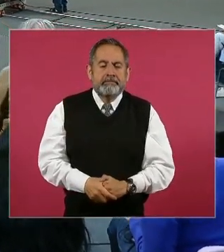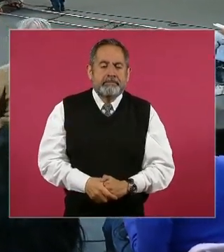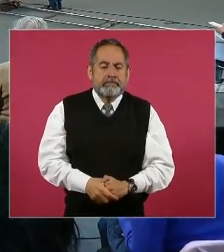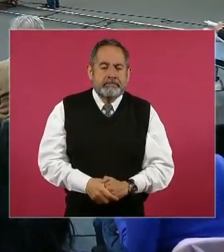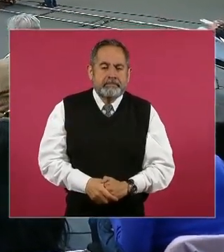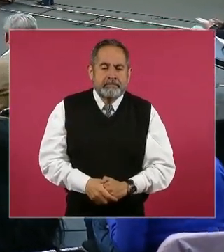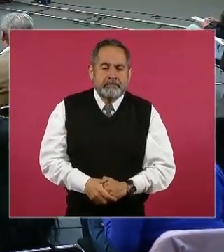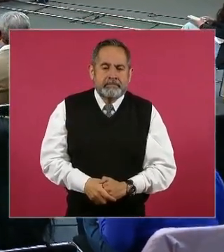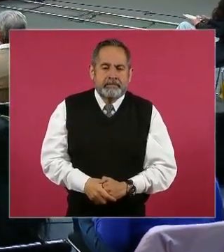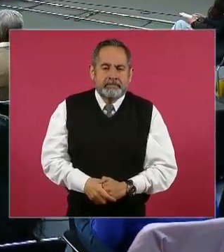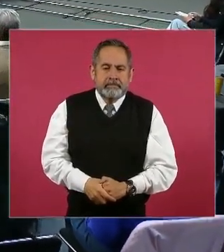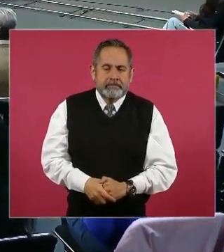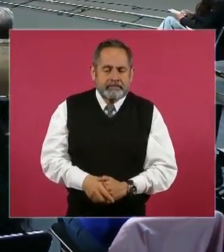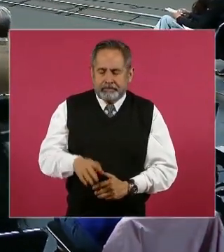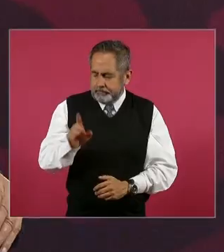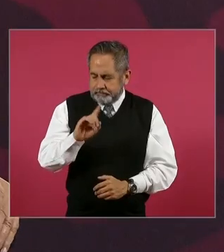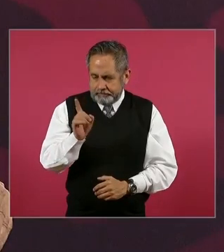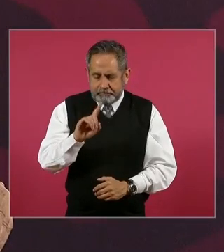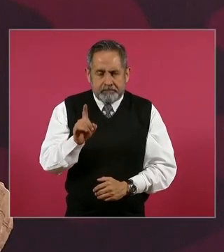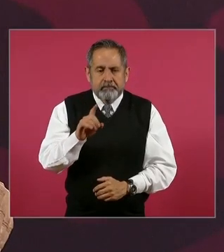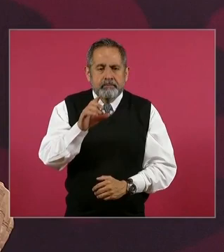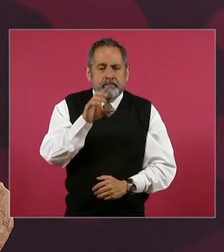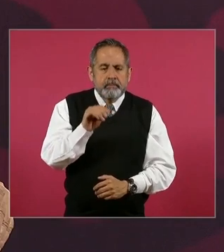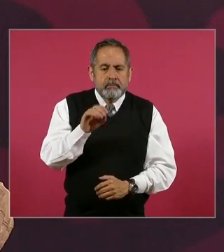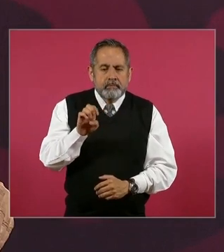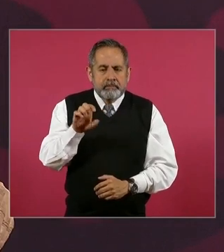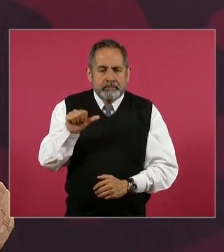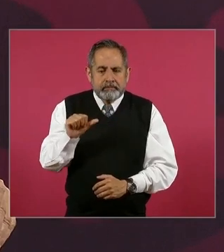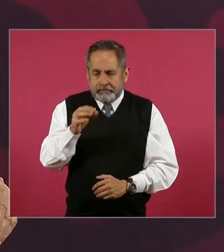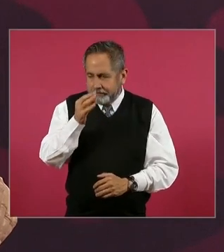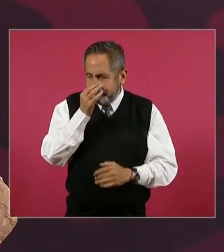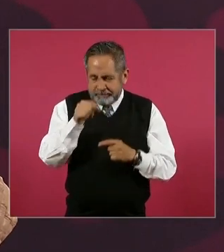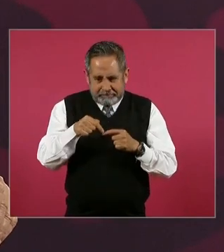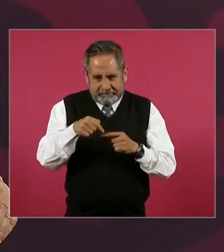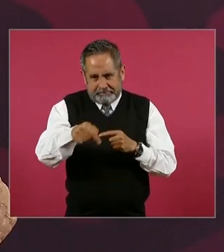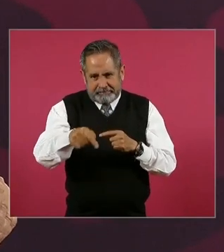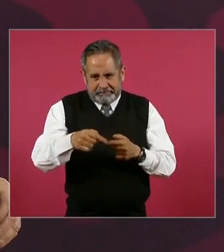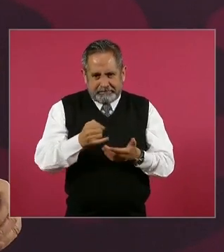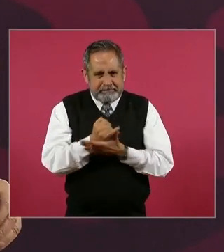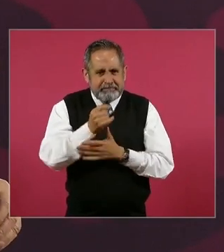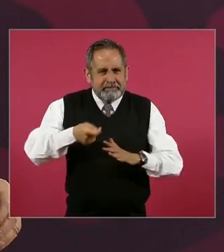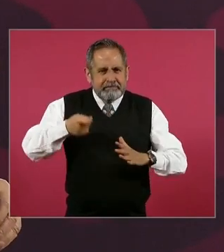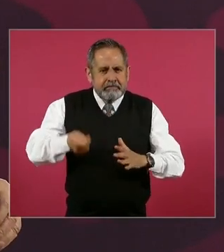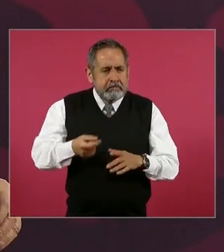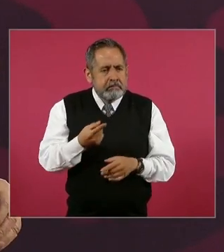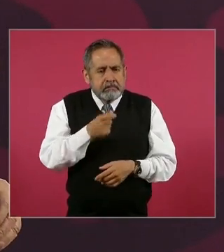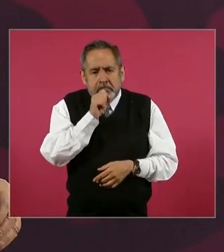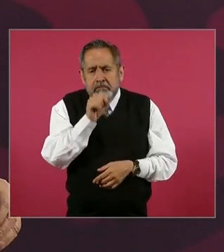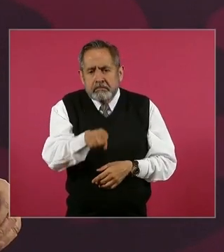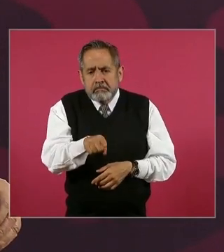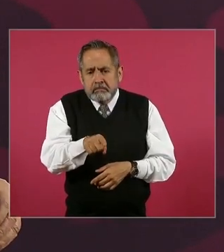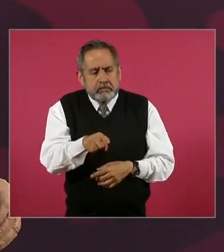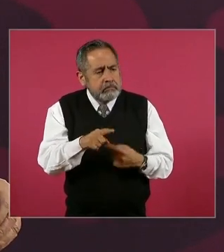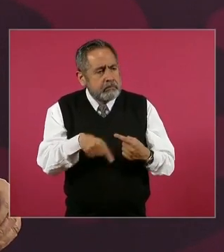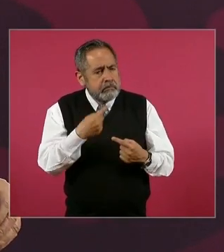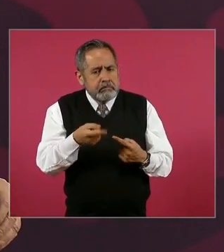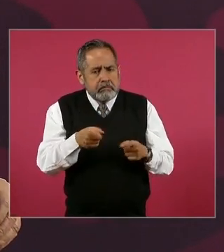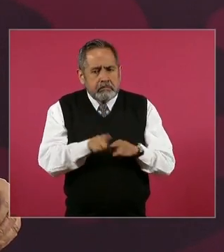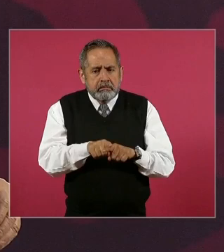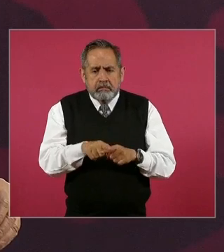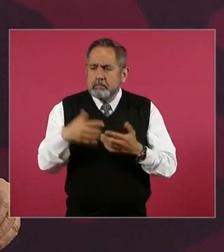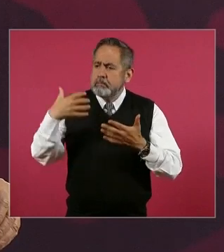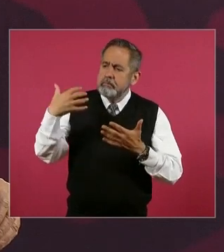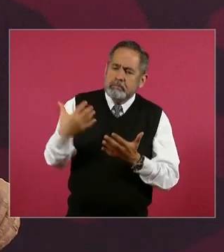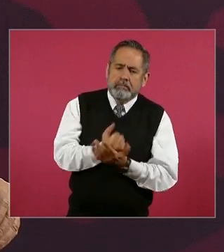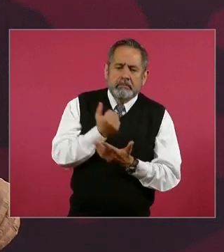mantener no la oa está por resolver lo mismo no de que